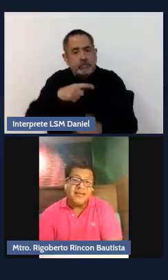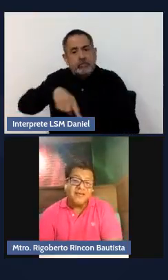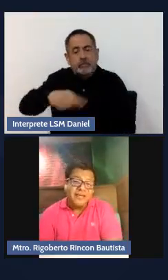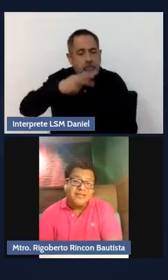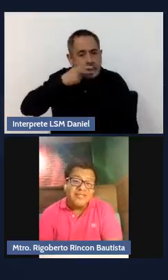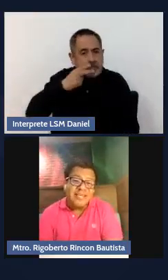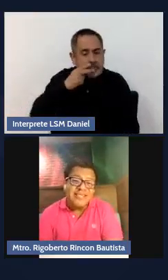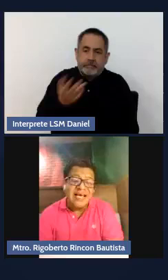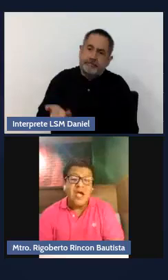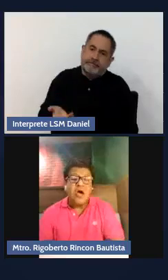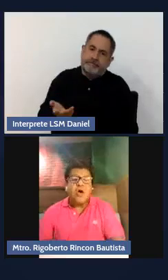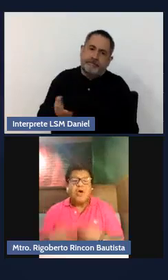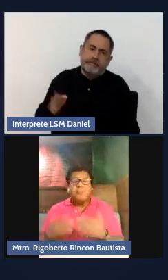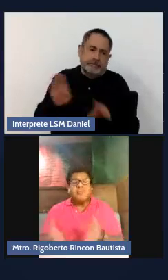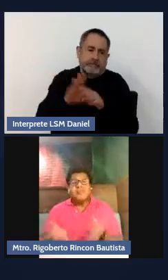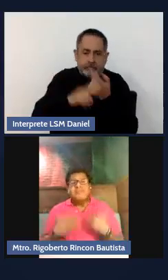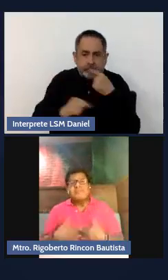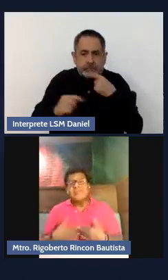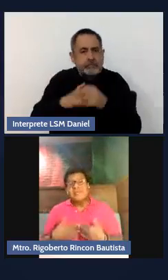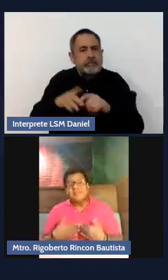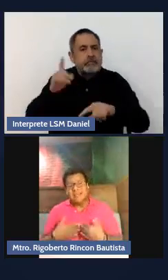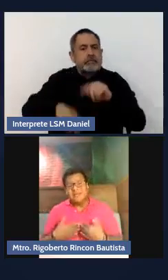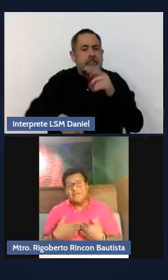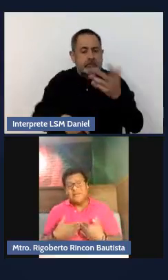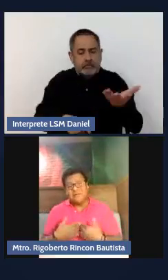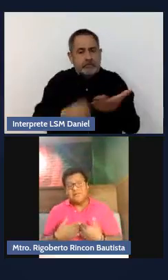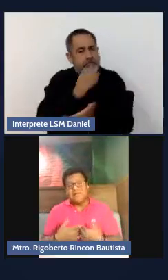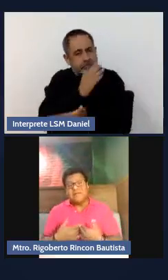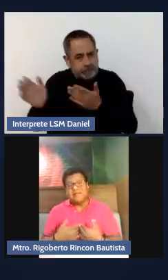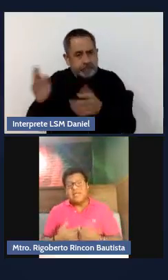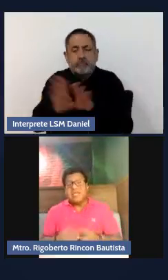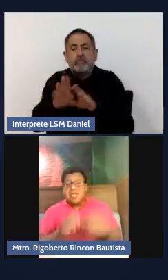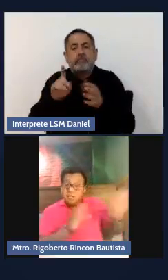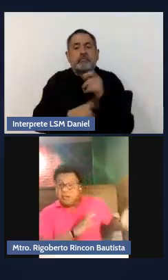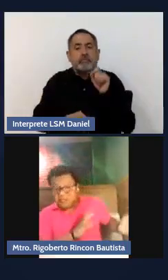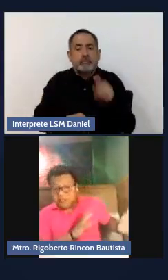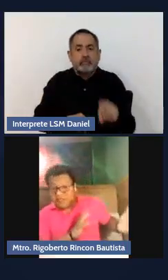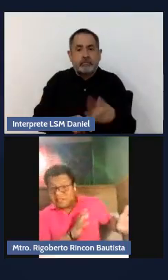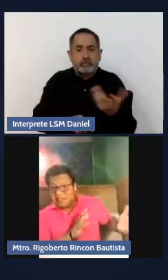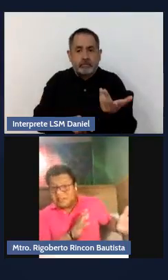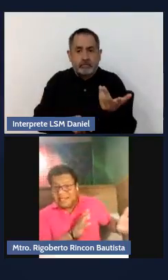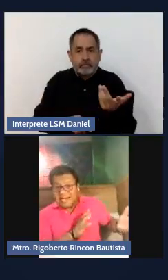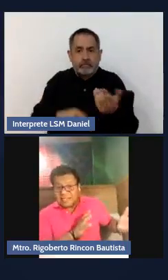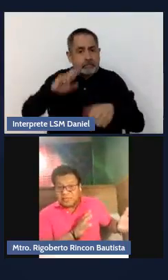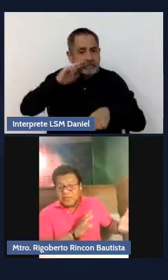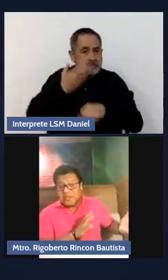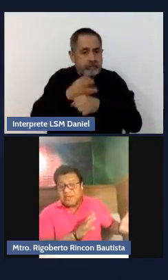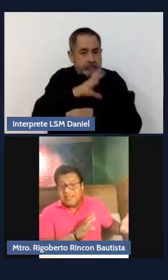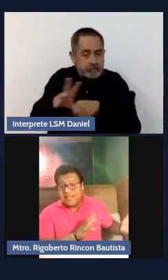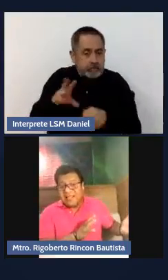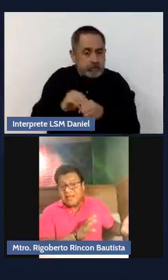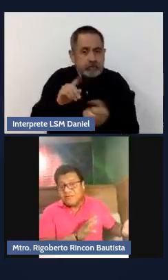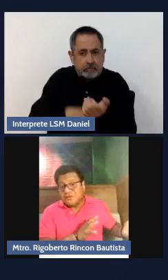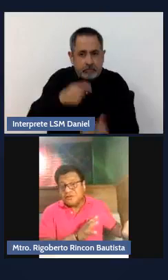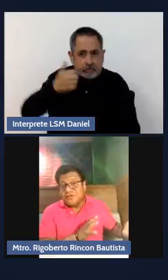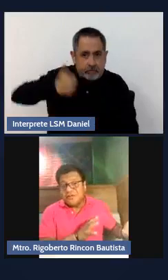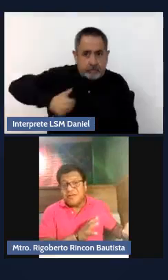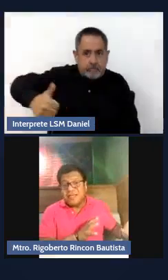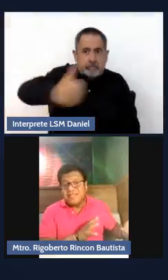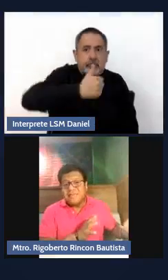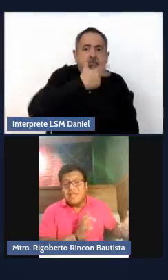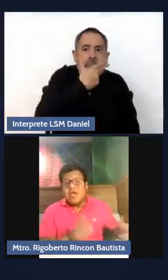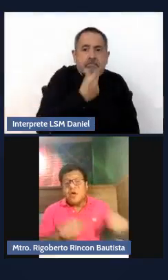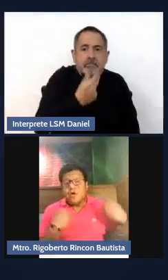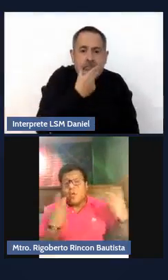sustancia o completamente la elimina, por otra parte. Y por otra parte también la responsabilidad de nosotros los varones,